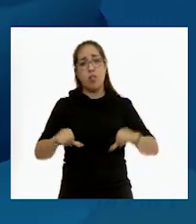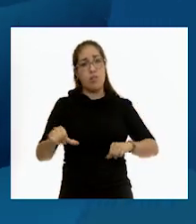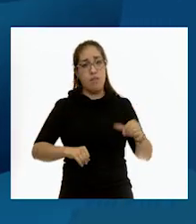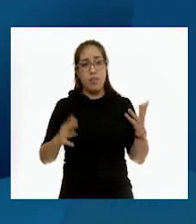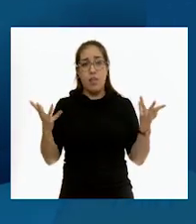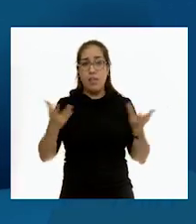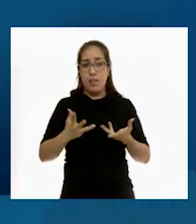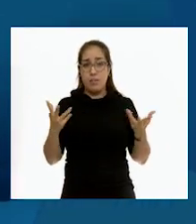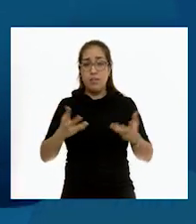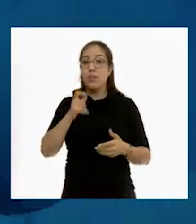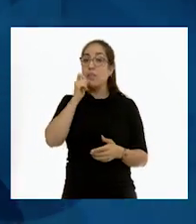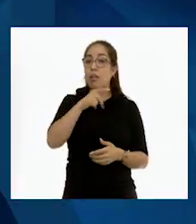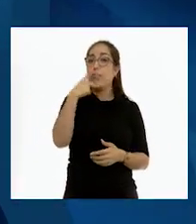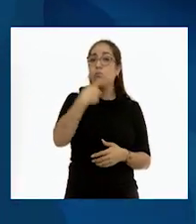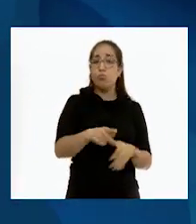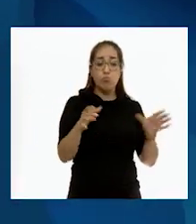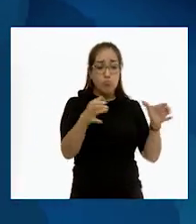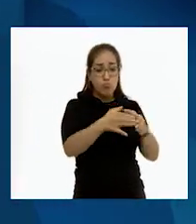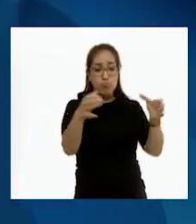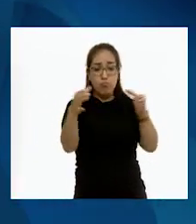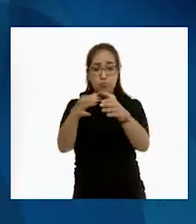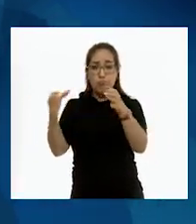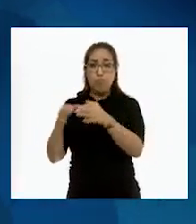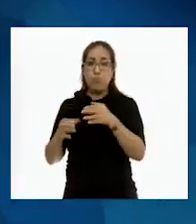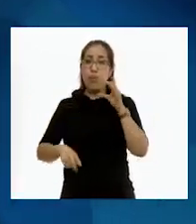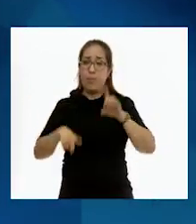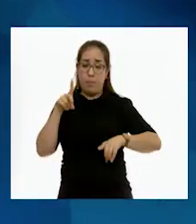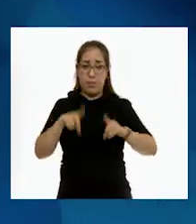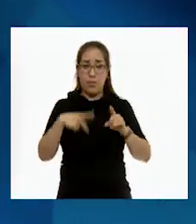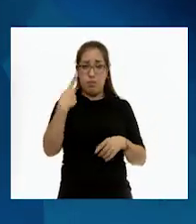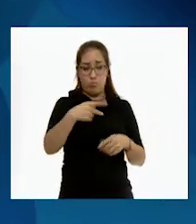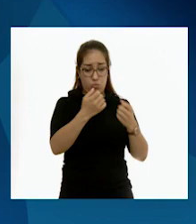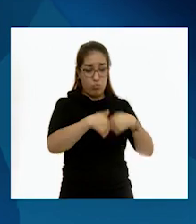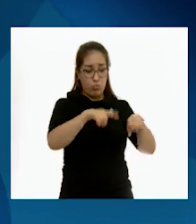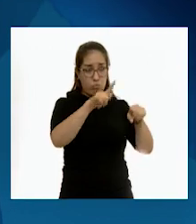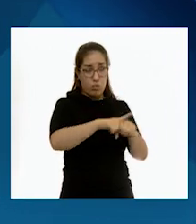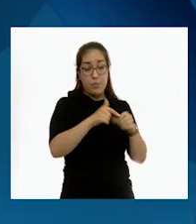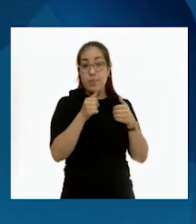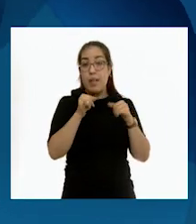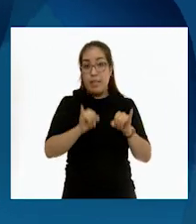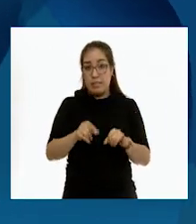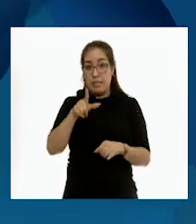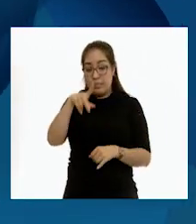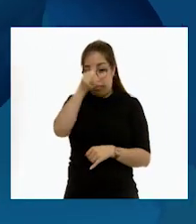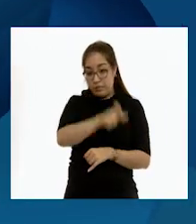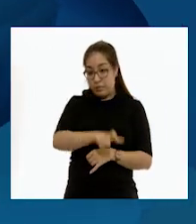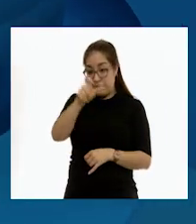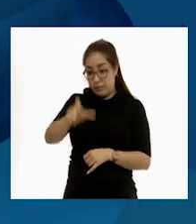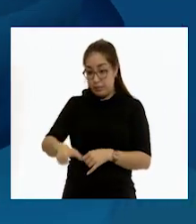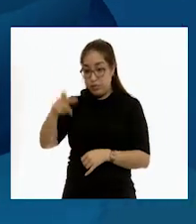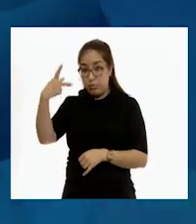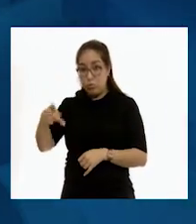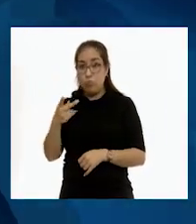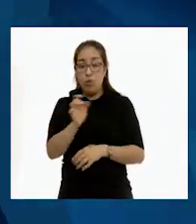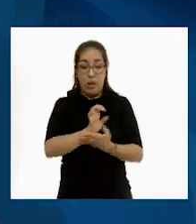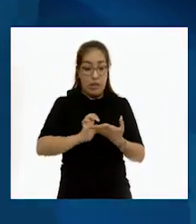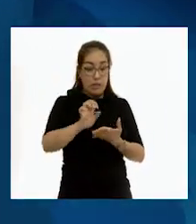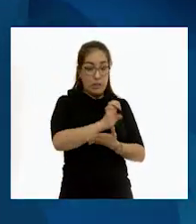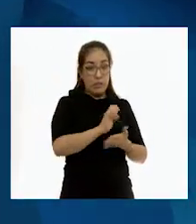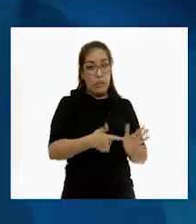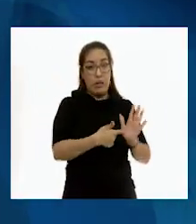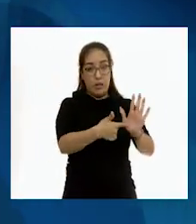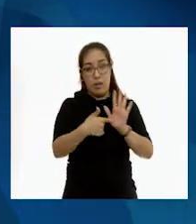e incluso con la clase social a la que se pertenece. Así, el vestuario de nuestro collage para las escenas que vamos a